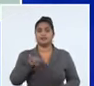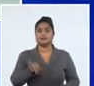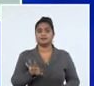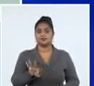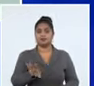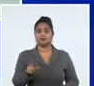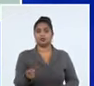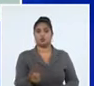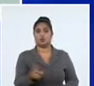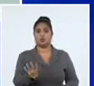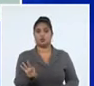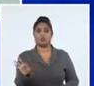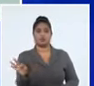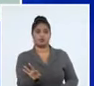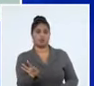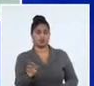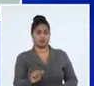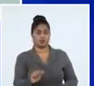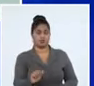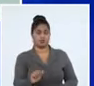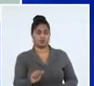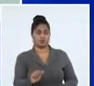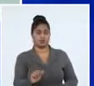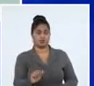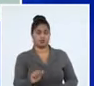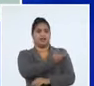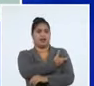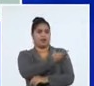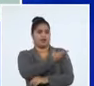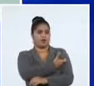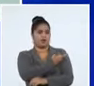su tercera dosis y el 70%